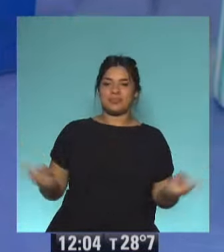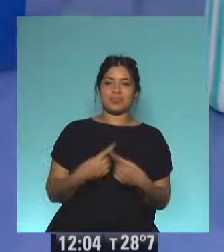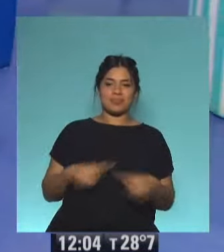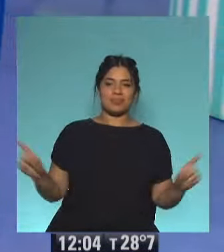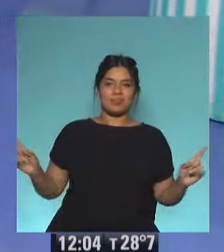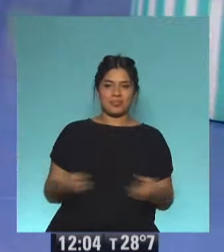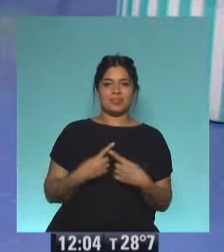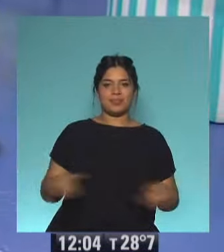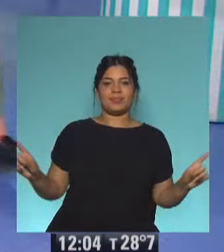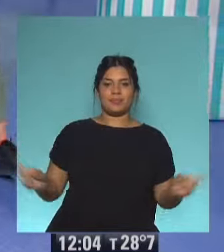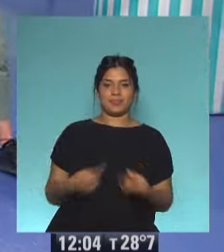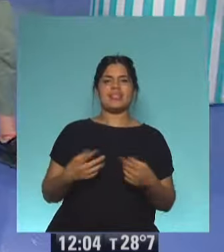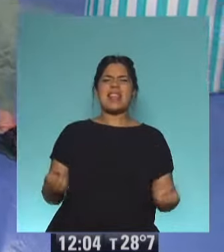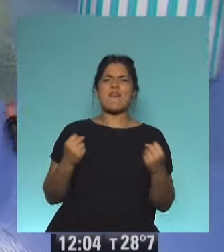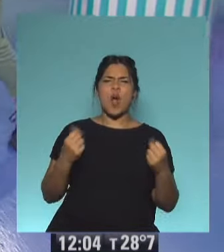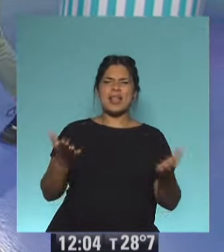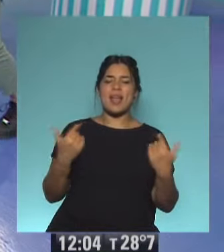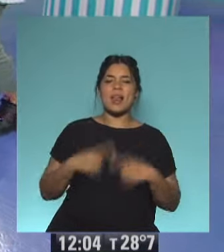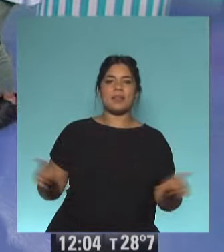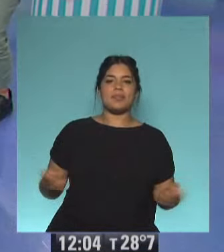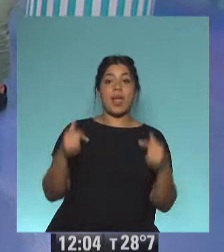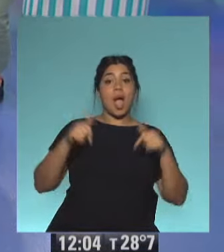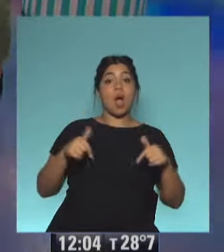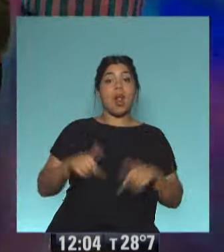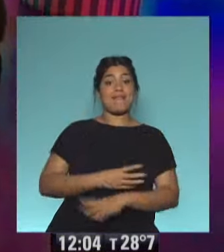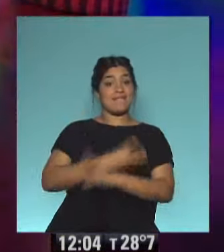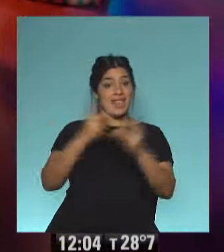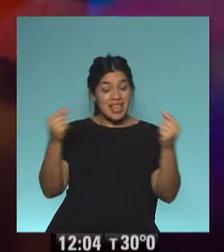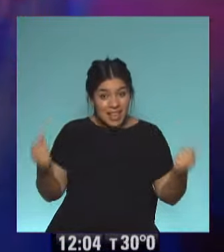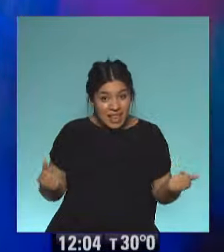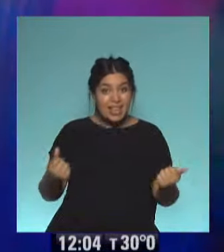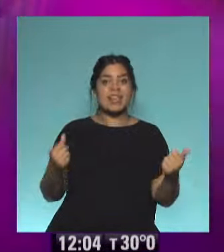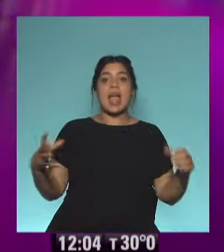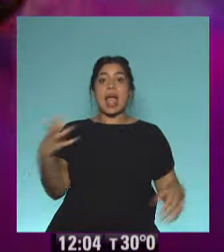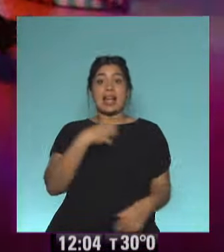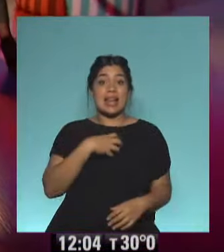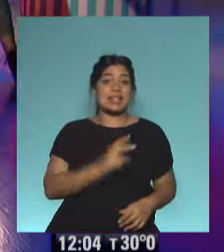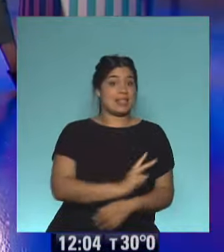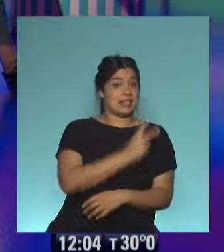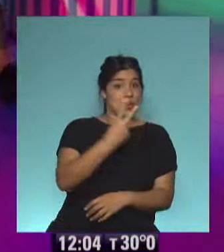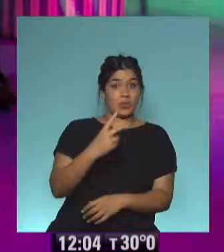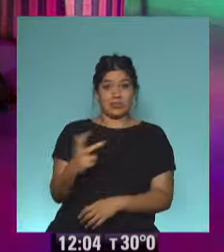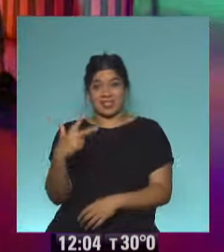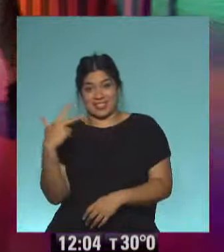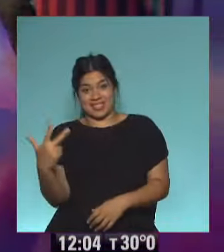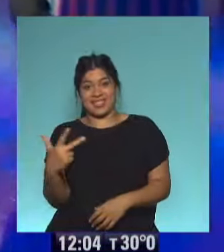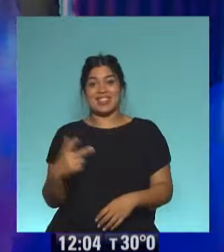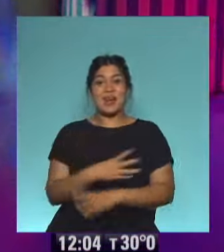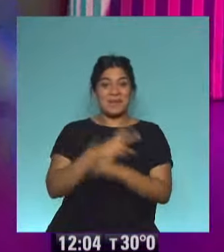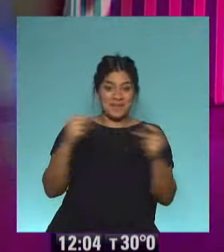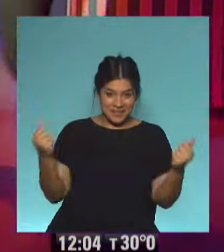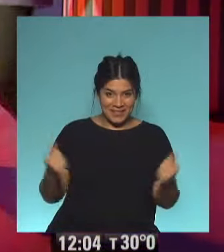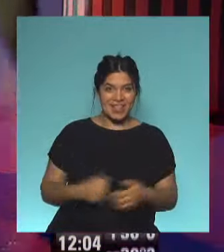dice? Bien fuerte. Es todo por hoy, se va la clase de segundo y